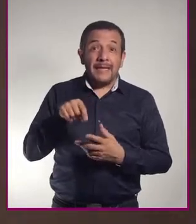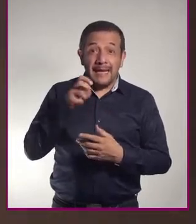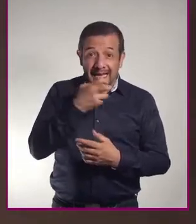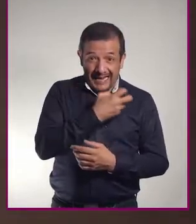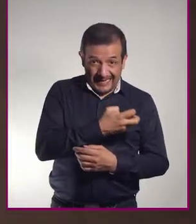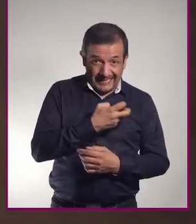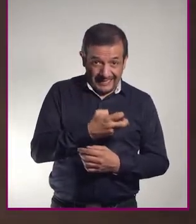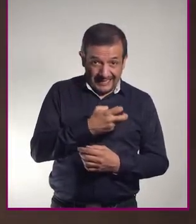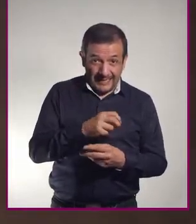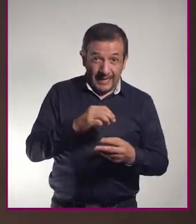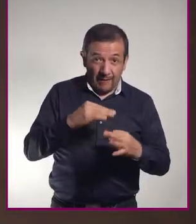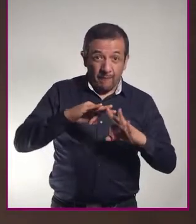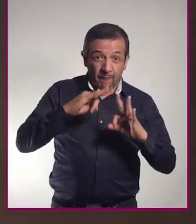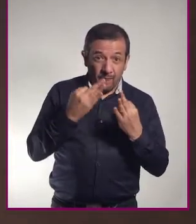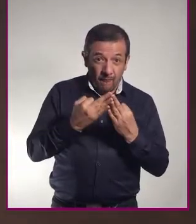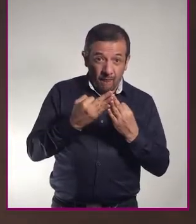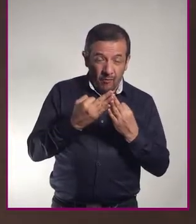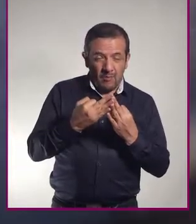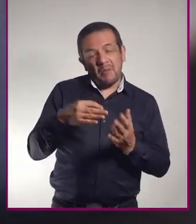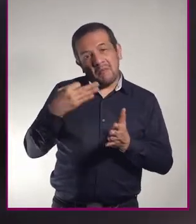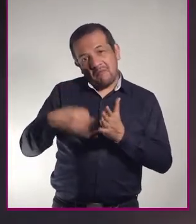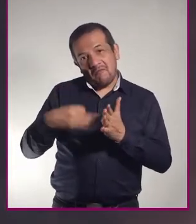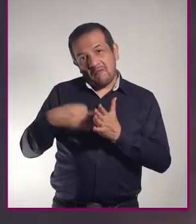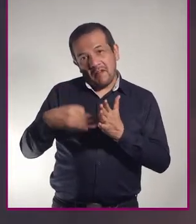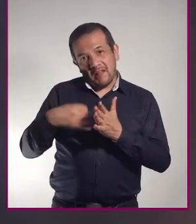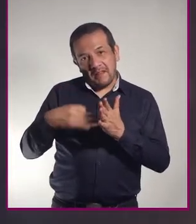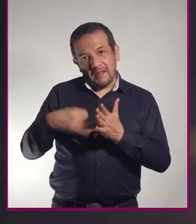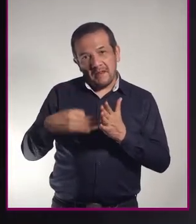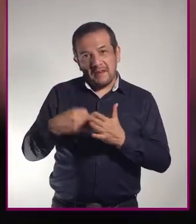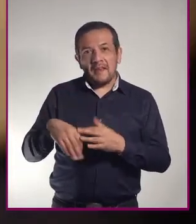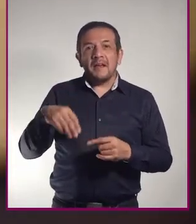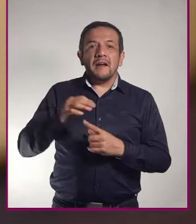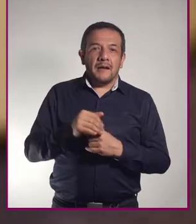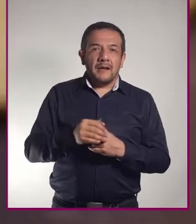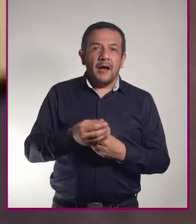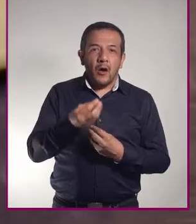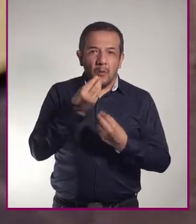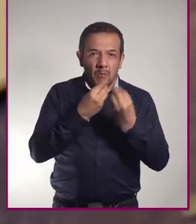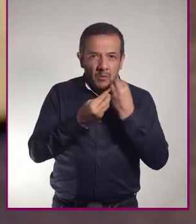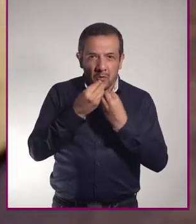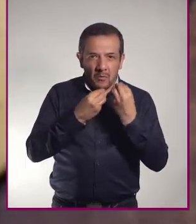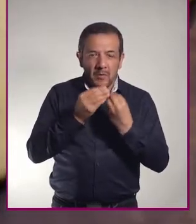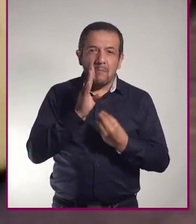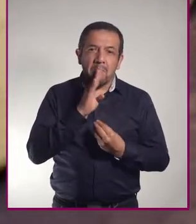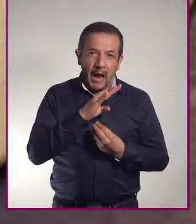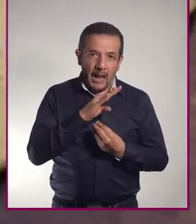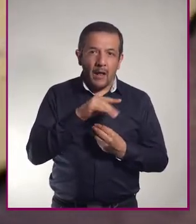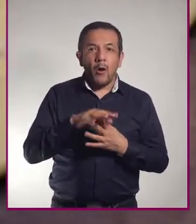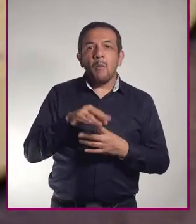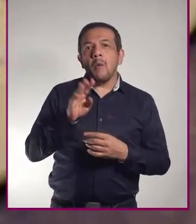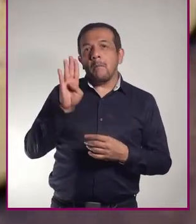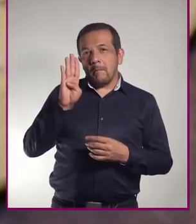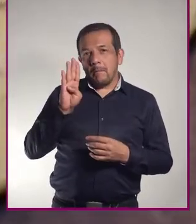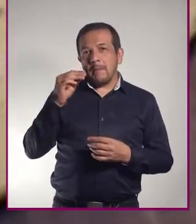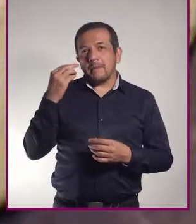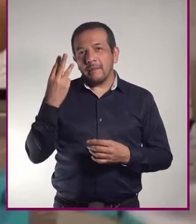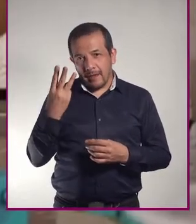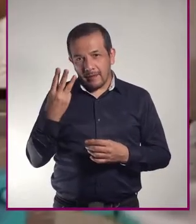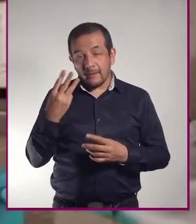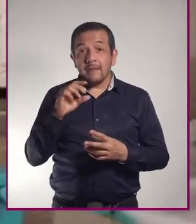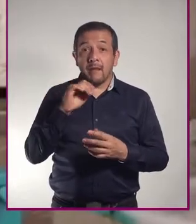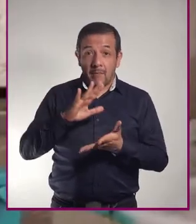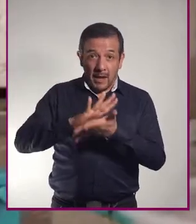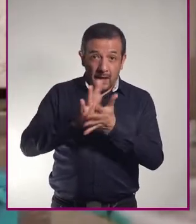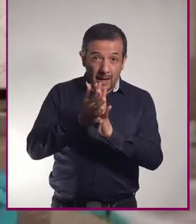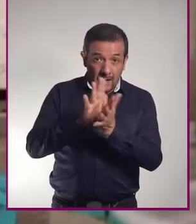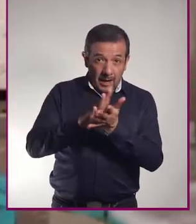sería deficiente en nutrientes como la niacina, también conocida como vitamina B3. Las tortillas